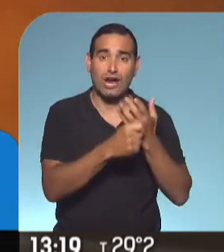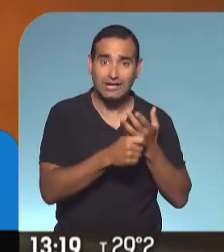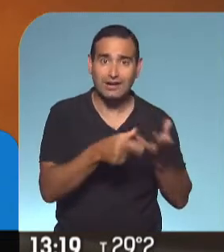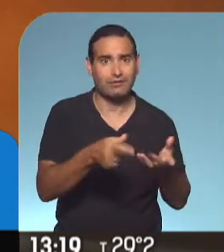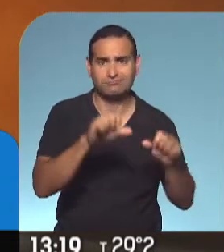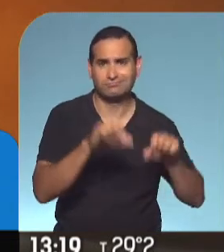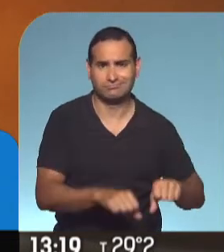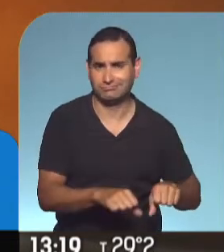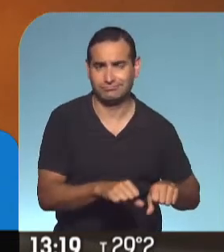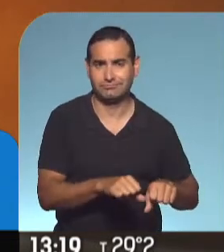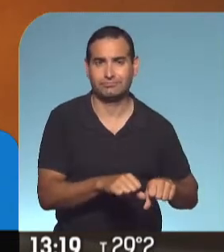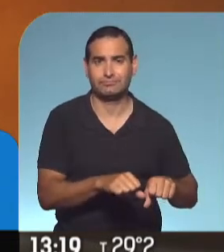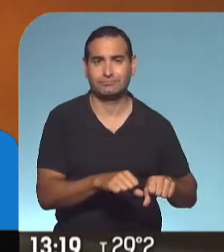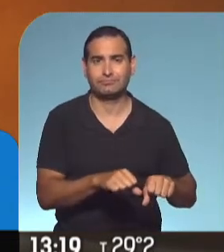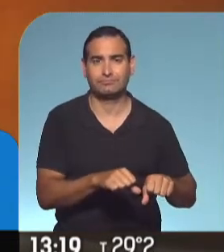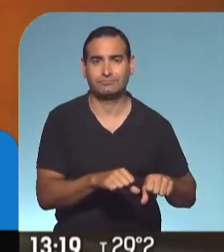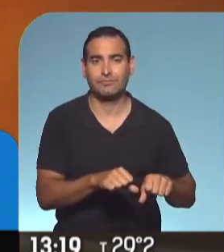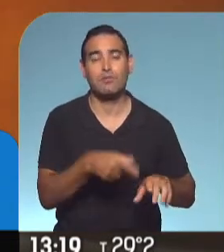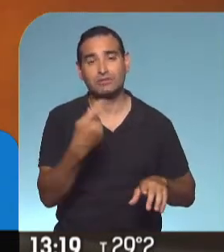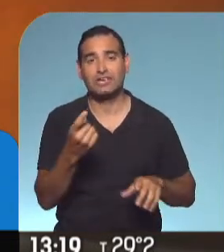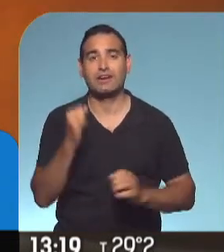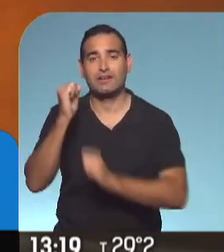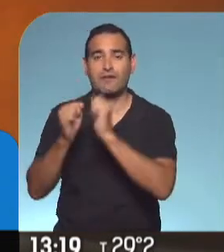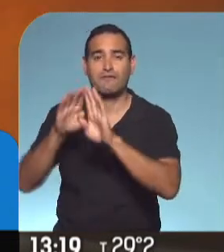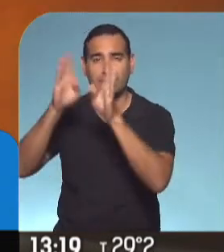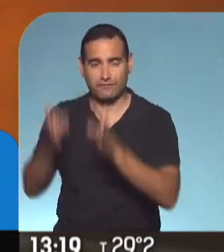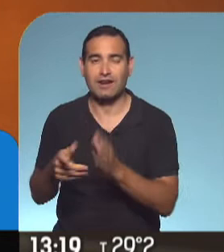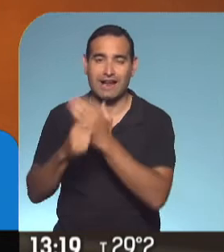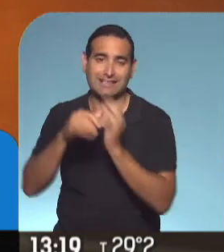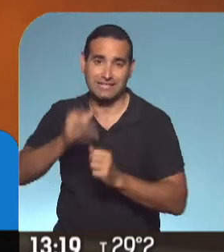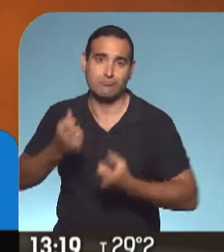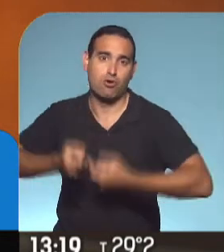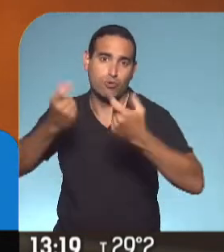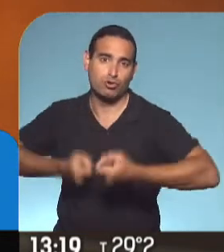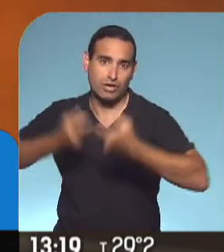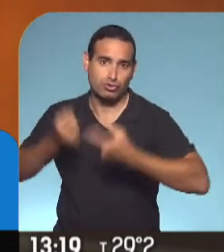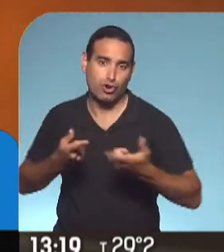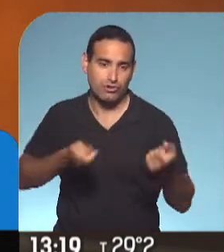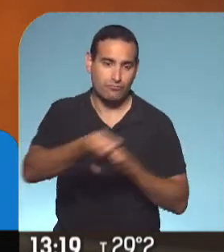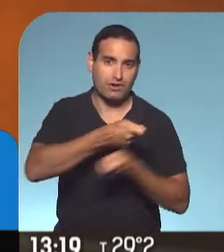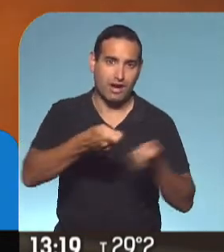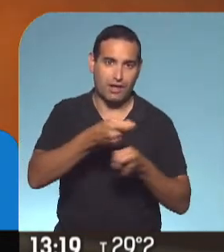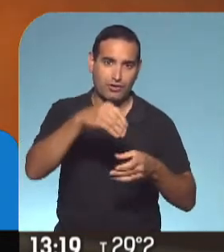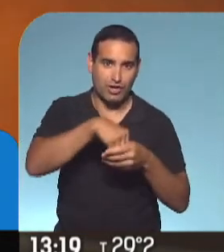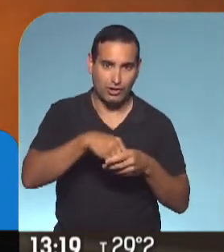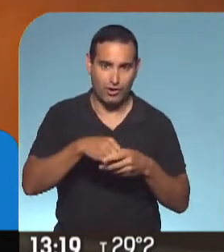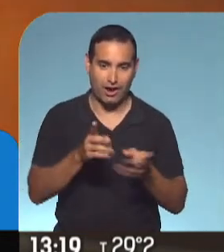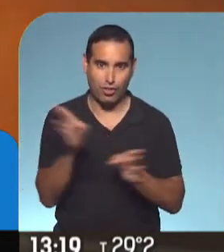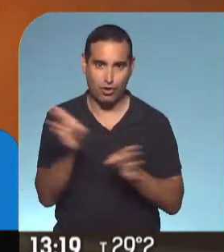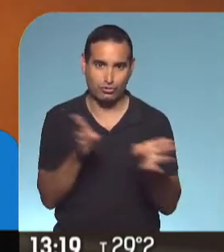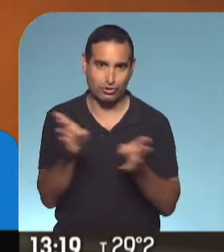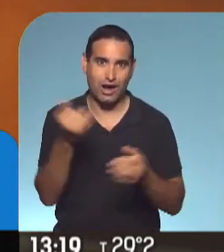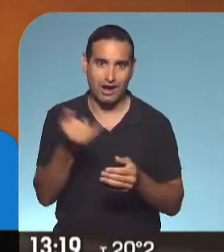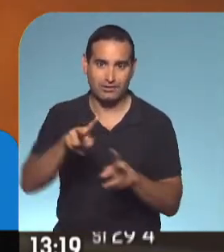si éste seguramente al frigorífico que puede hacer exportación y mercado interno porque está buscando la exportación